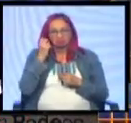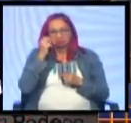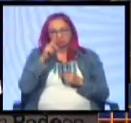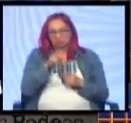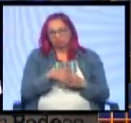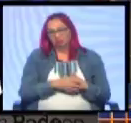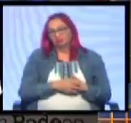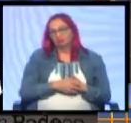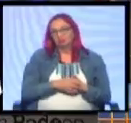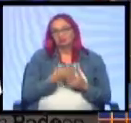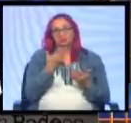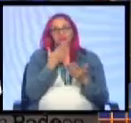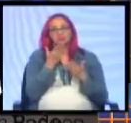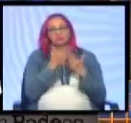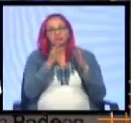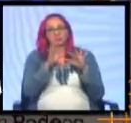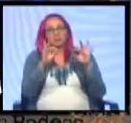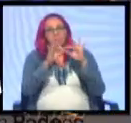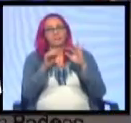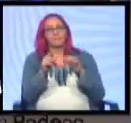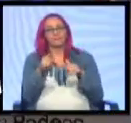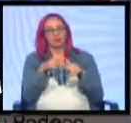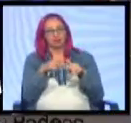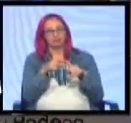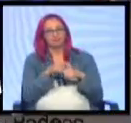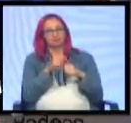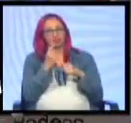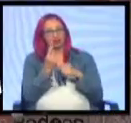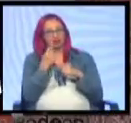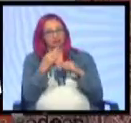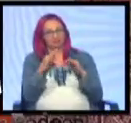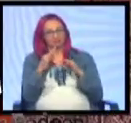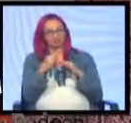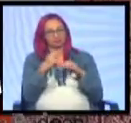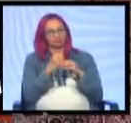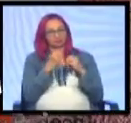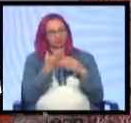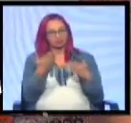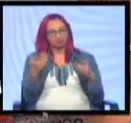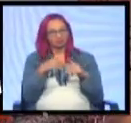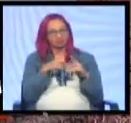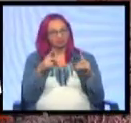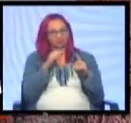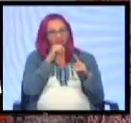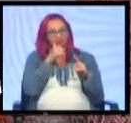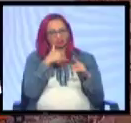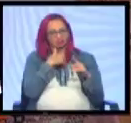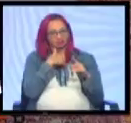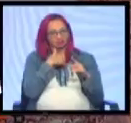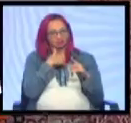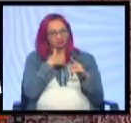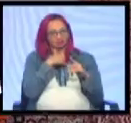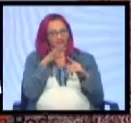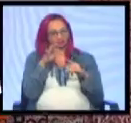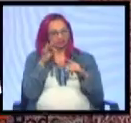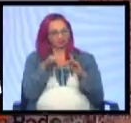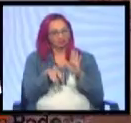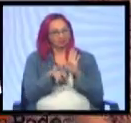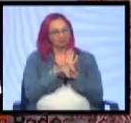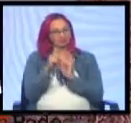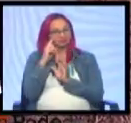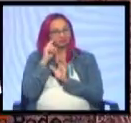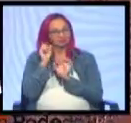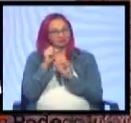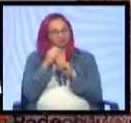doña Delia. Sí, tal vez es importante, primero que nada, que sí hemos intentado hacer muchas cosas, pero no tenemos los mecanismos legales